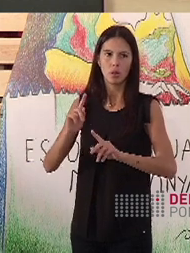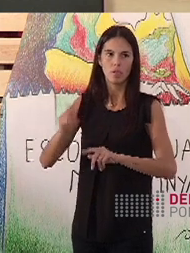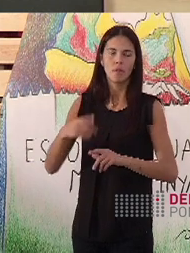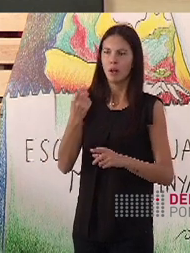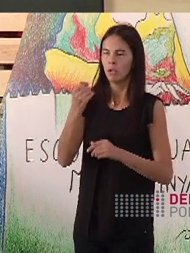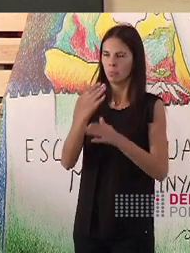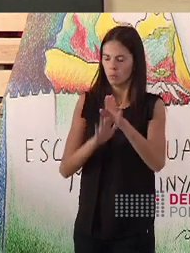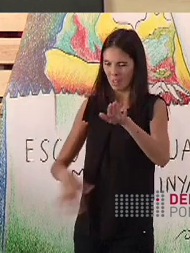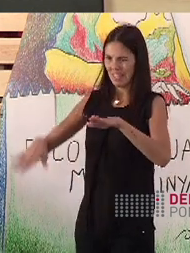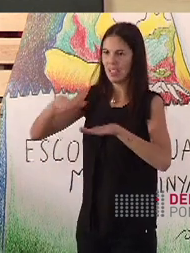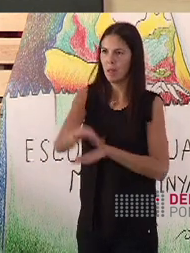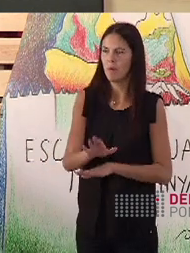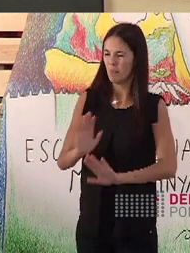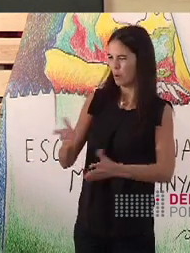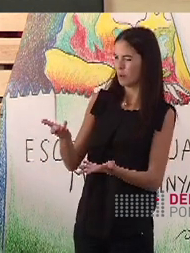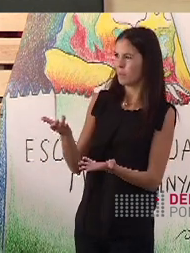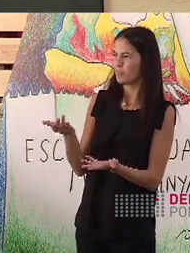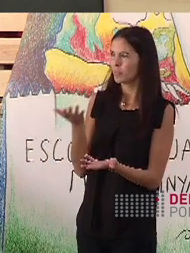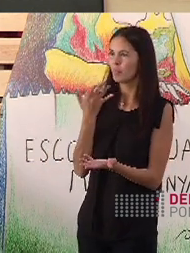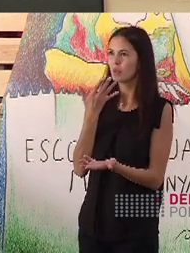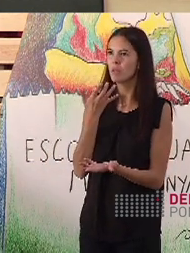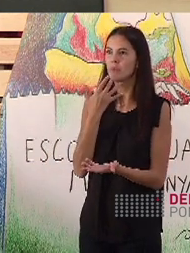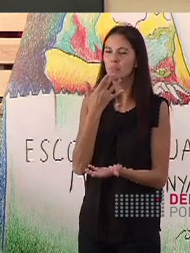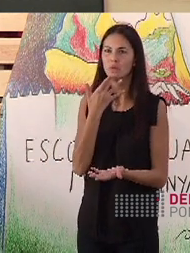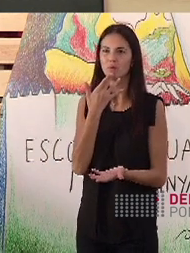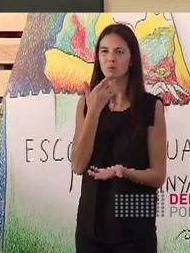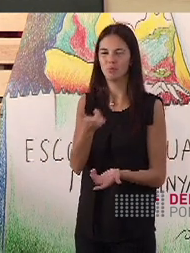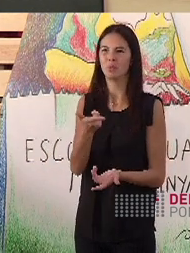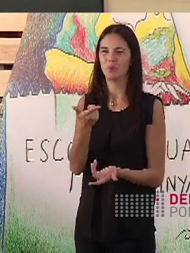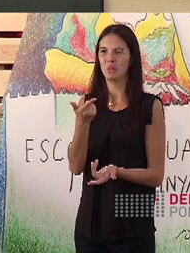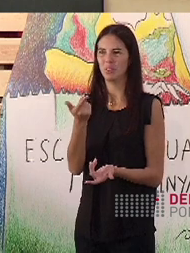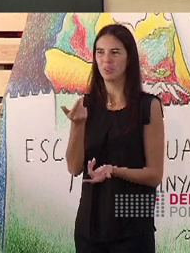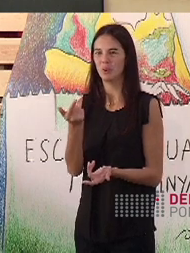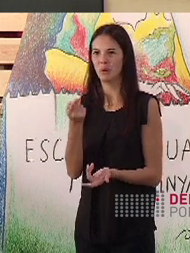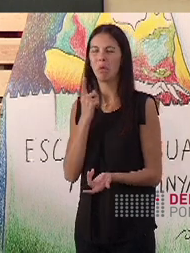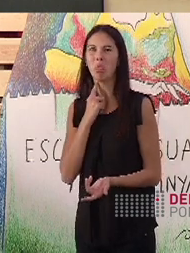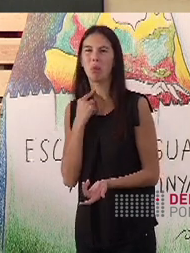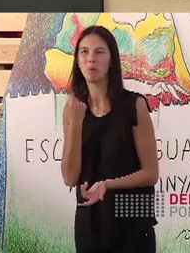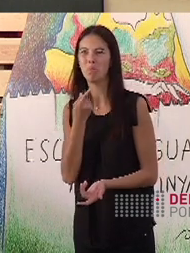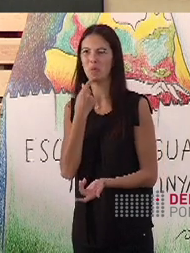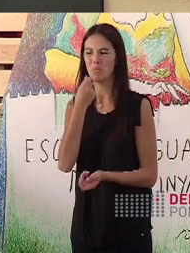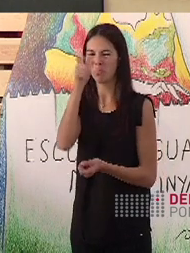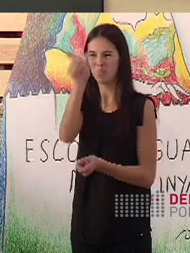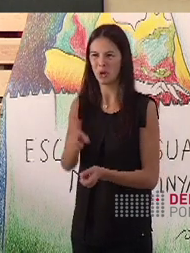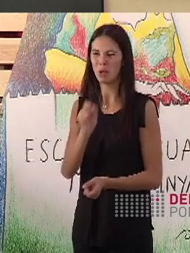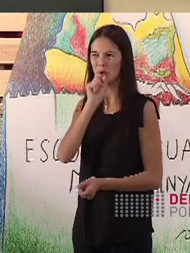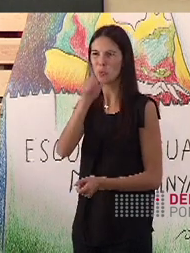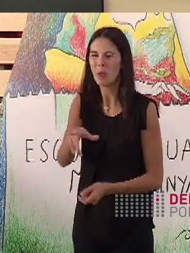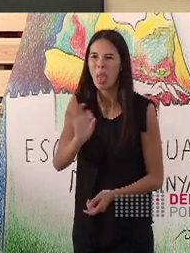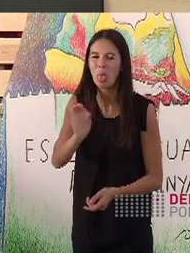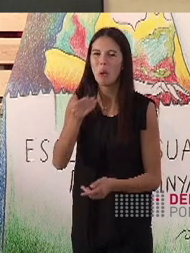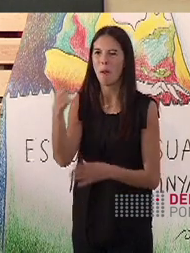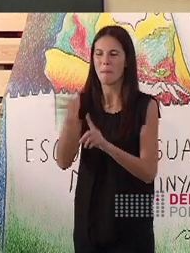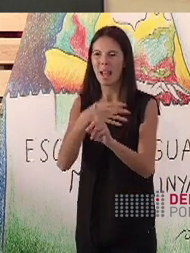allá y decir, oye, ¿por qué te...? O sea, ¿a ti te parece normal excitarte escupiendo a alguien, pegándole